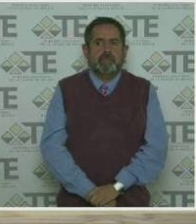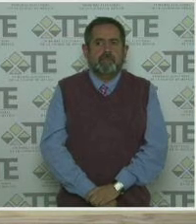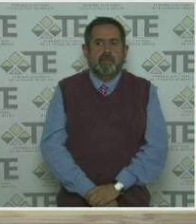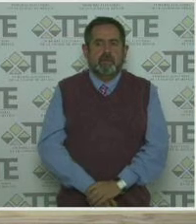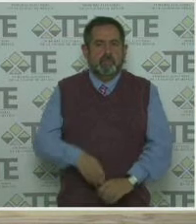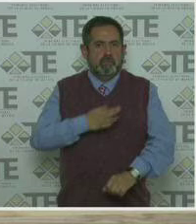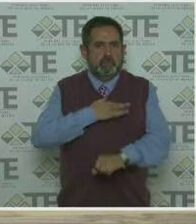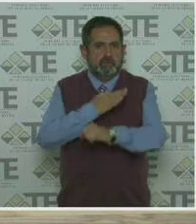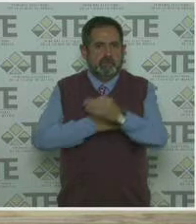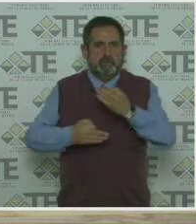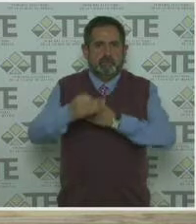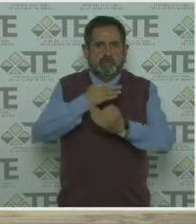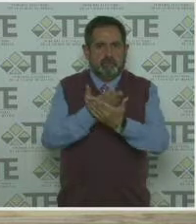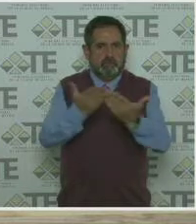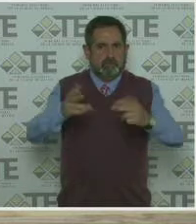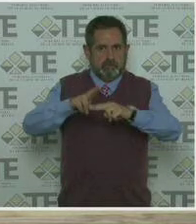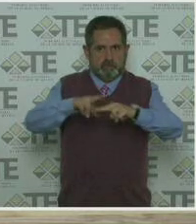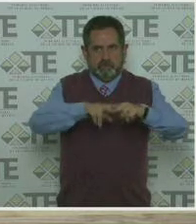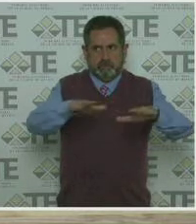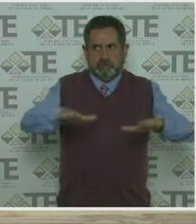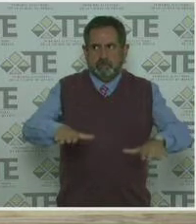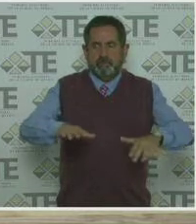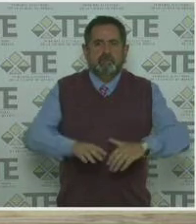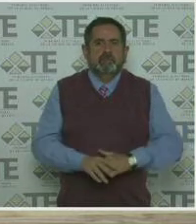Buenas tardes a todas, a todos, pueden sentarse.